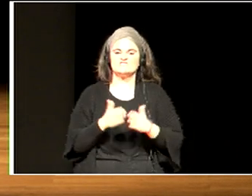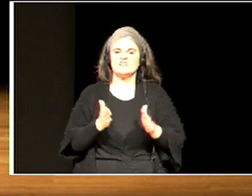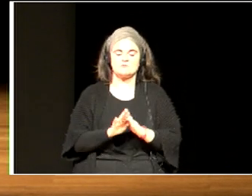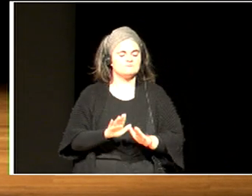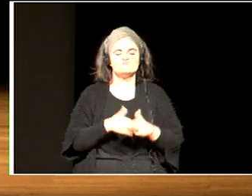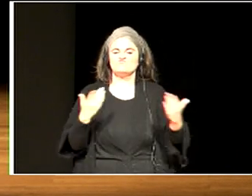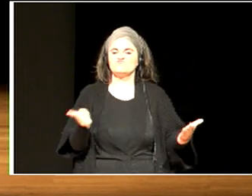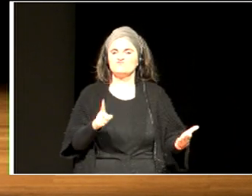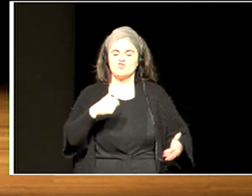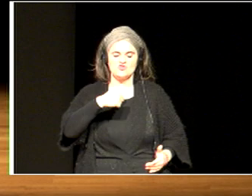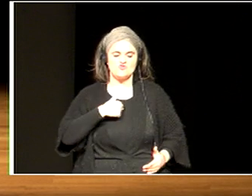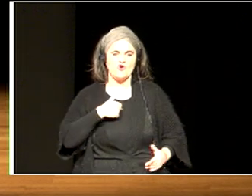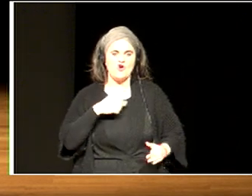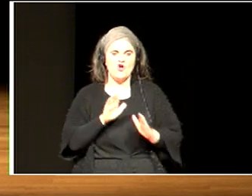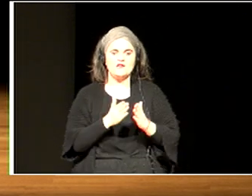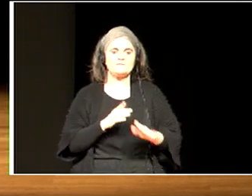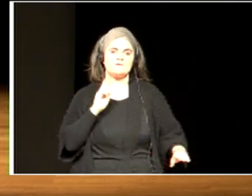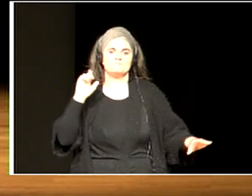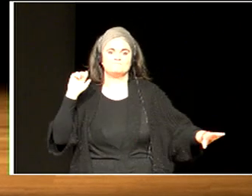yo no uso un libro machista